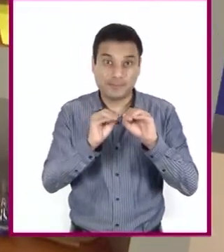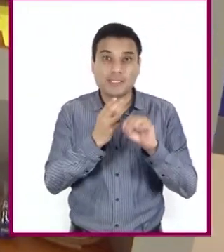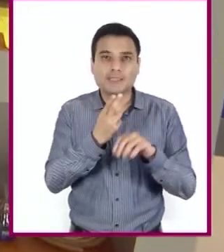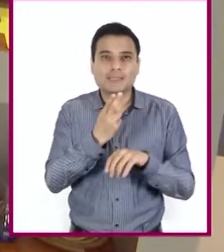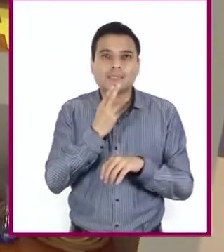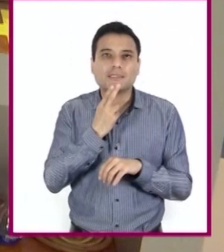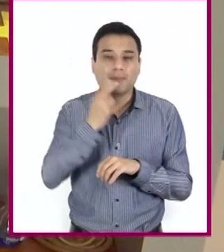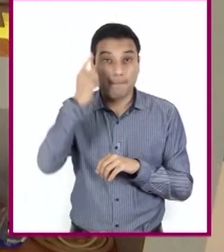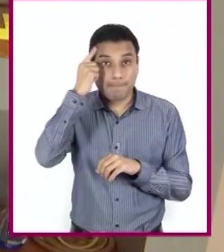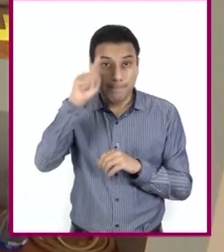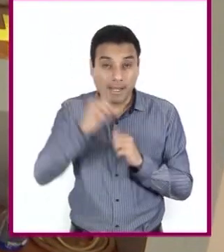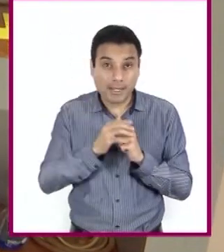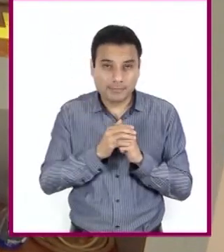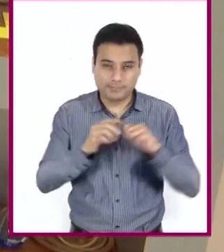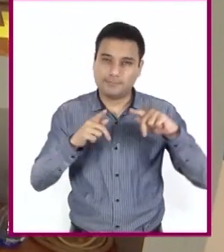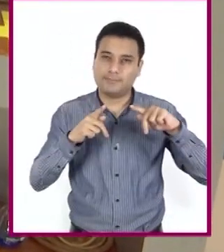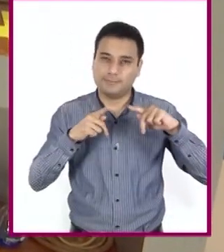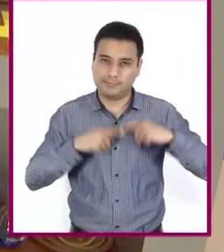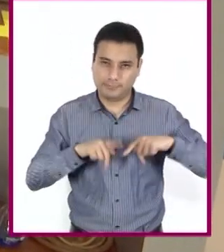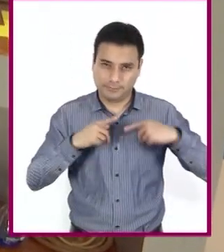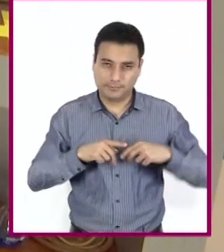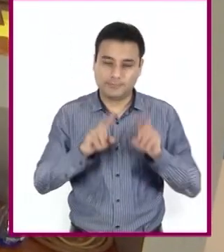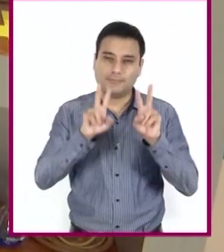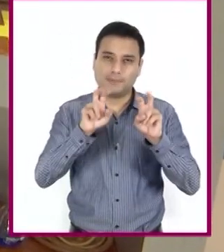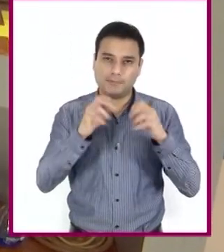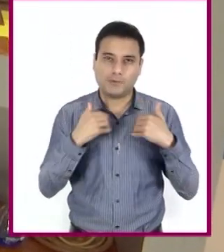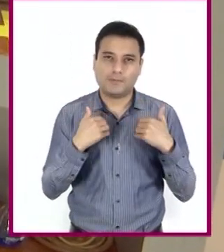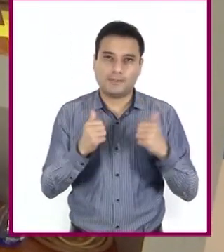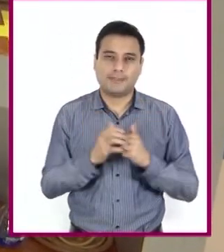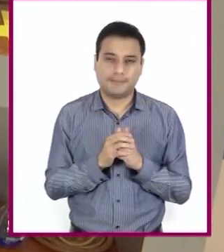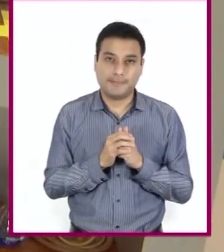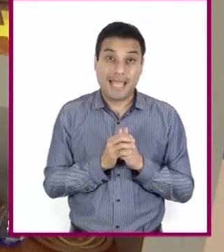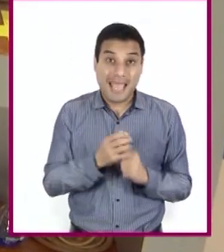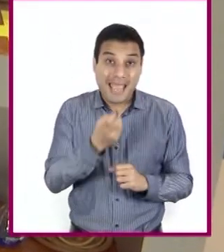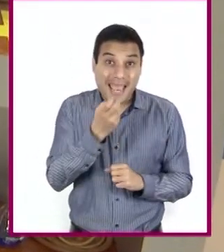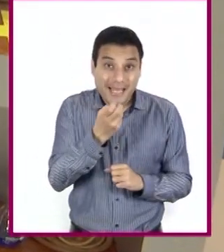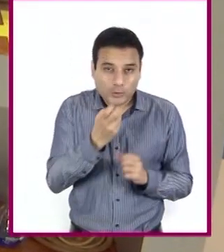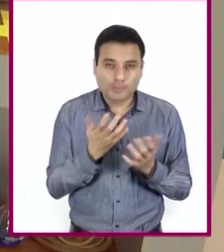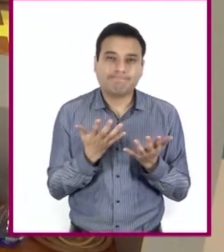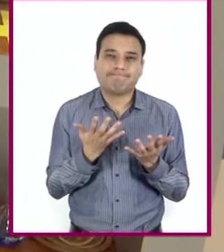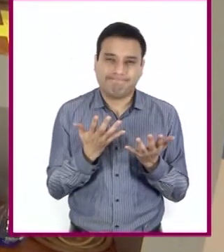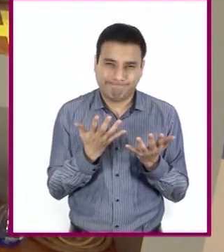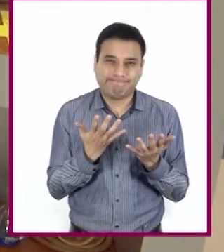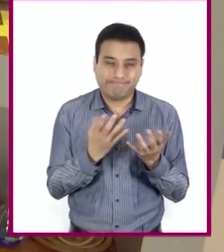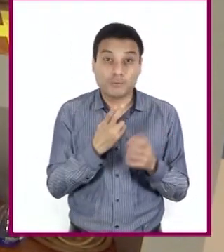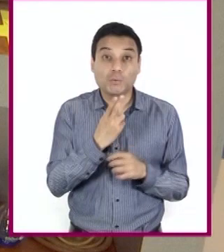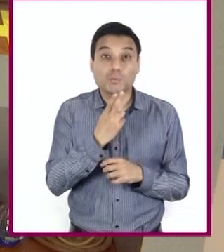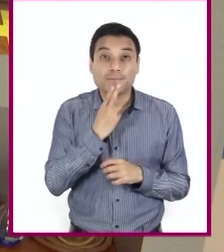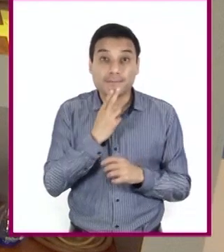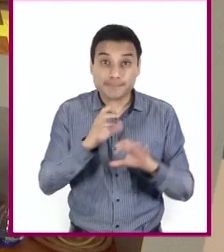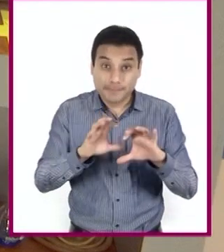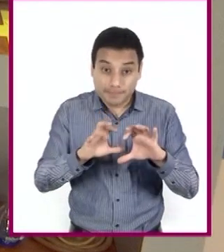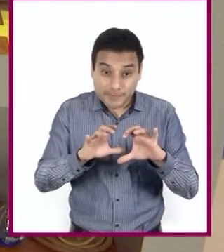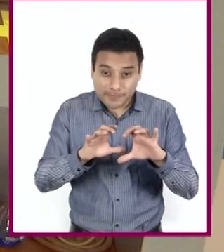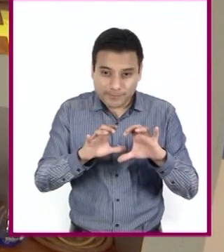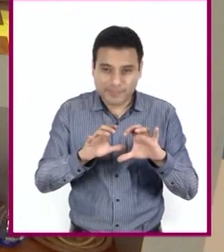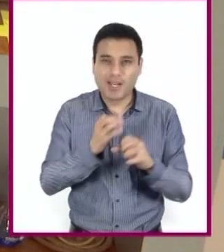las posibilidades en la comprensión de estos temas. Es precisamente con el uso de estos recursos que